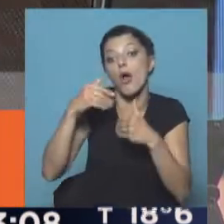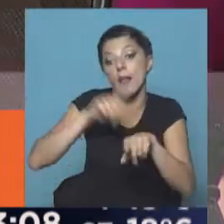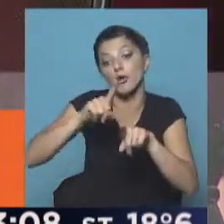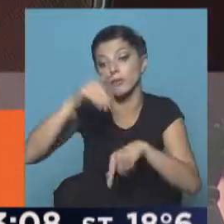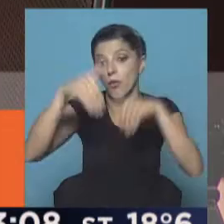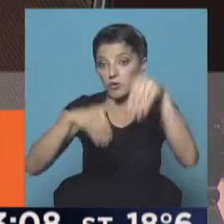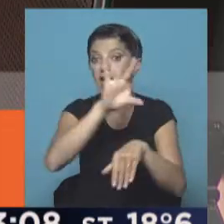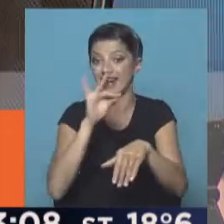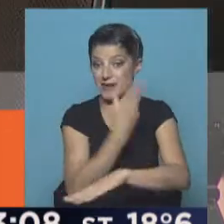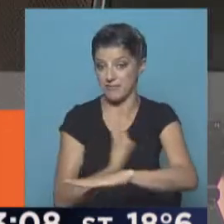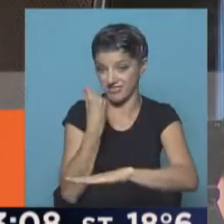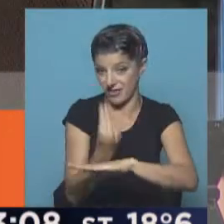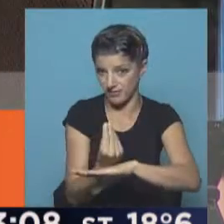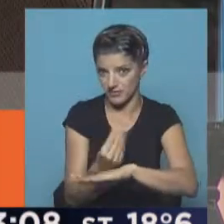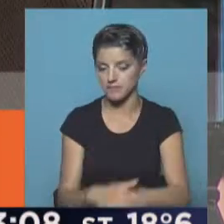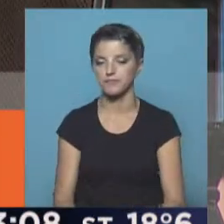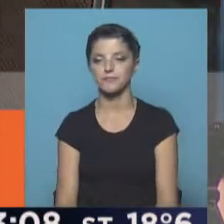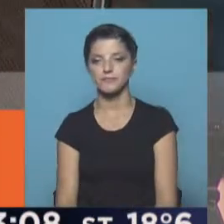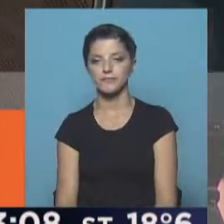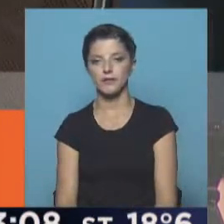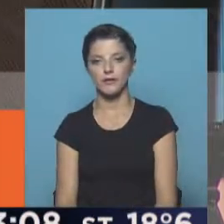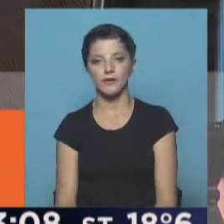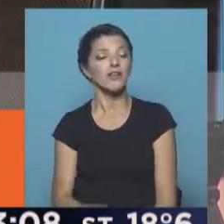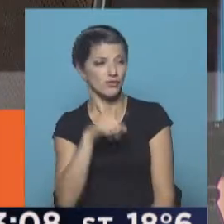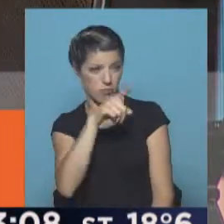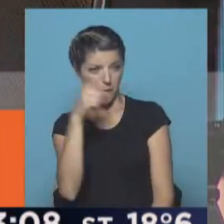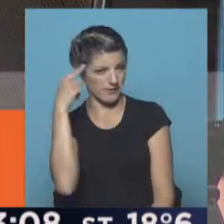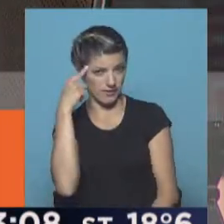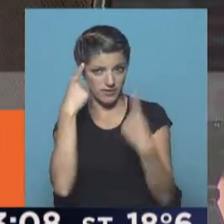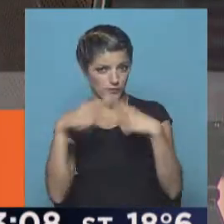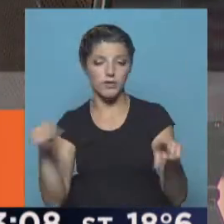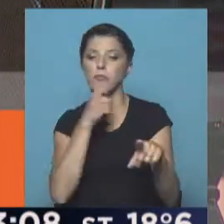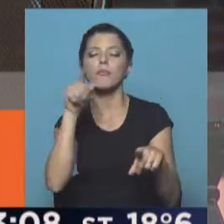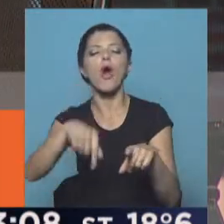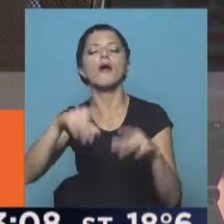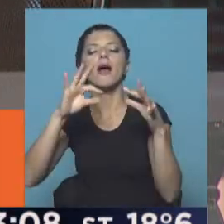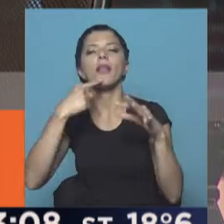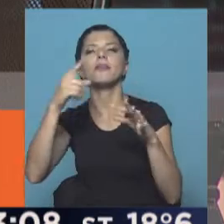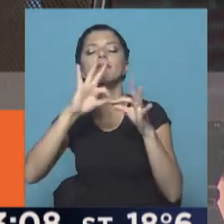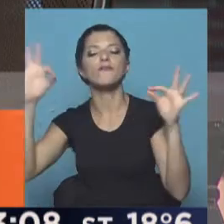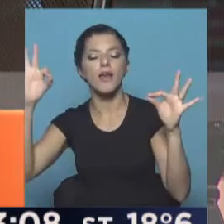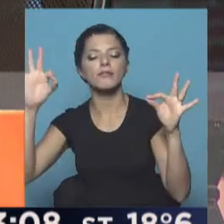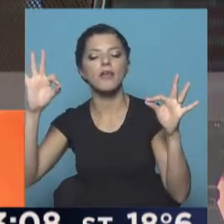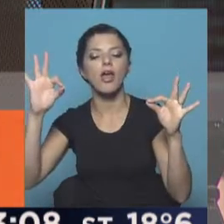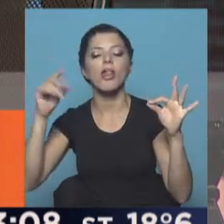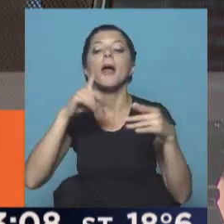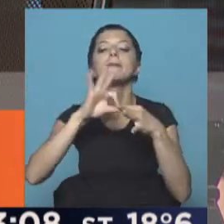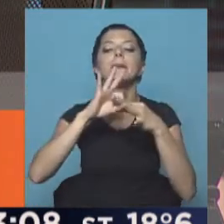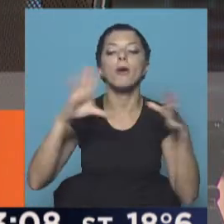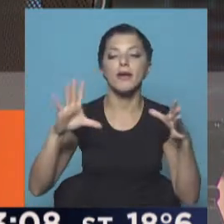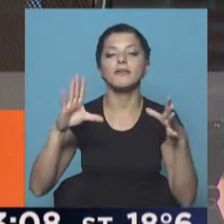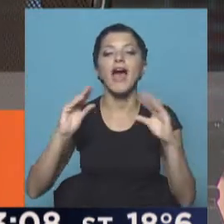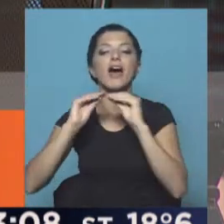Entonces, como decías al principio, no estás para nada de acuerdo con esta frase que está ahora en boga que dice que la democracia es un asunto